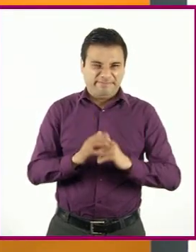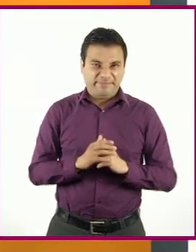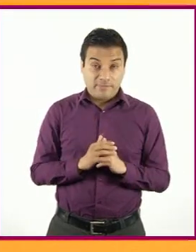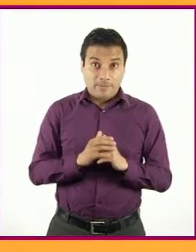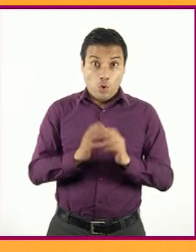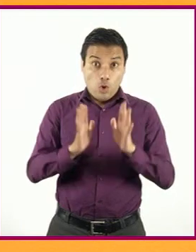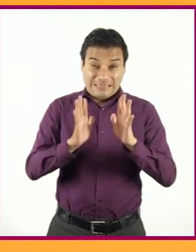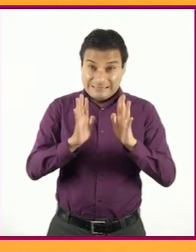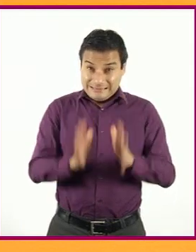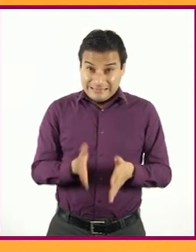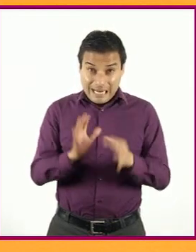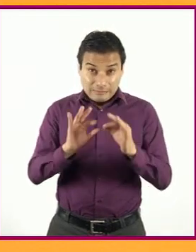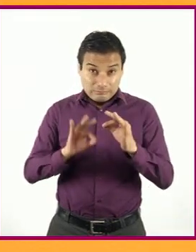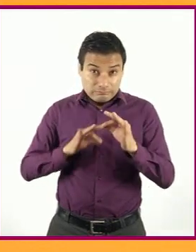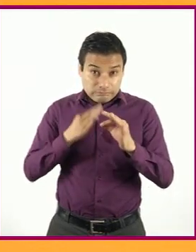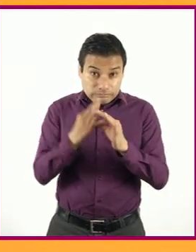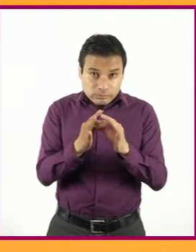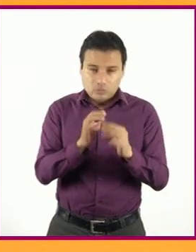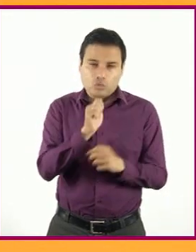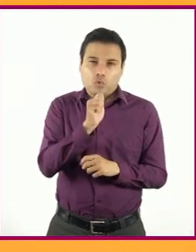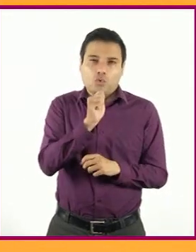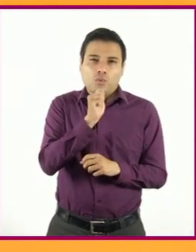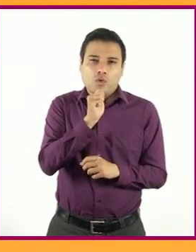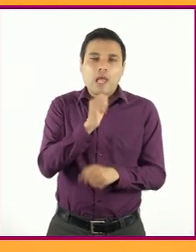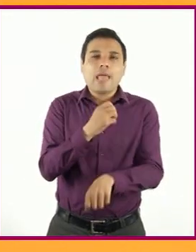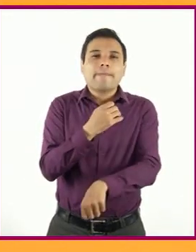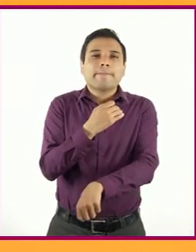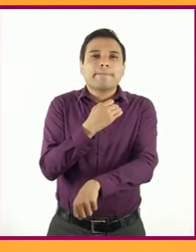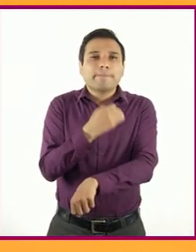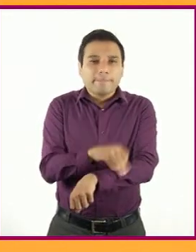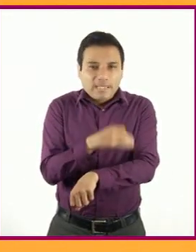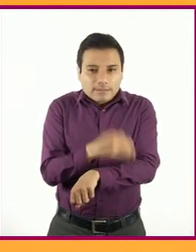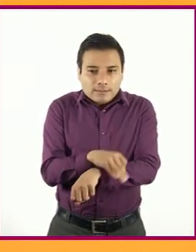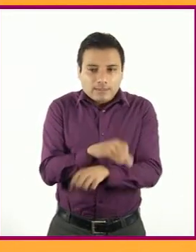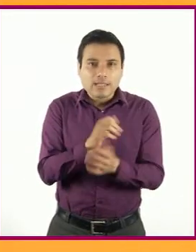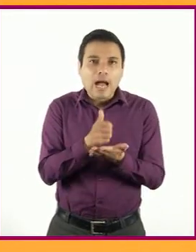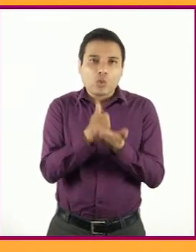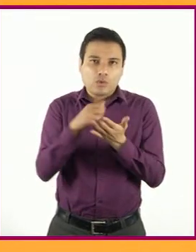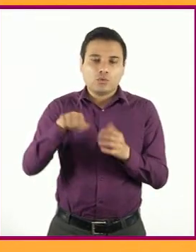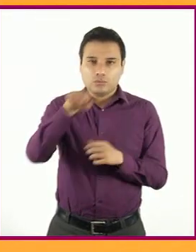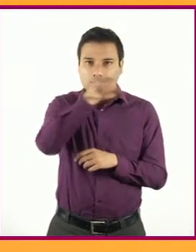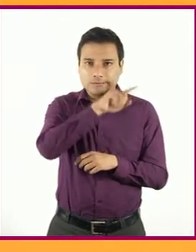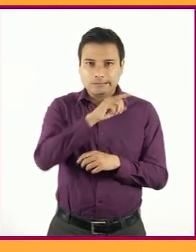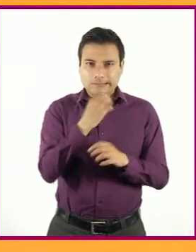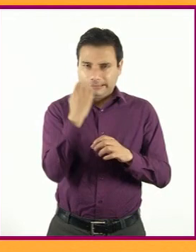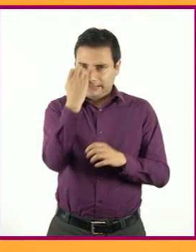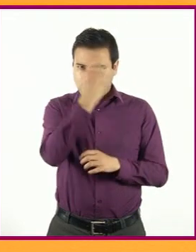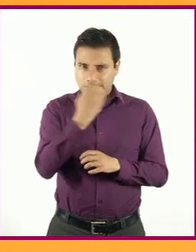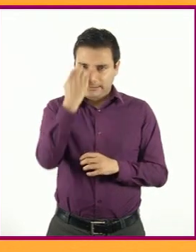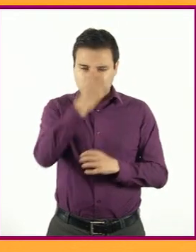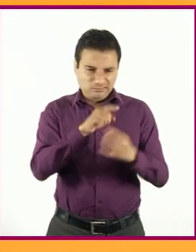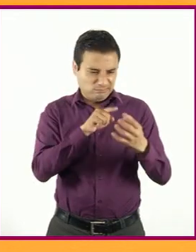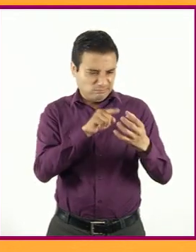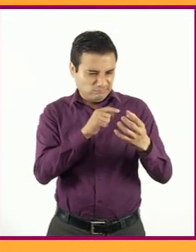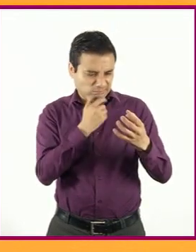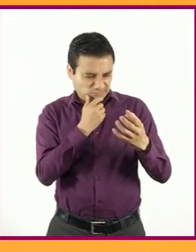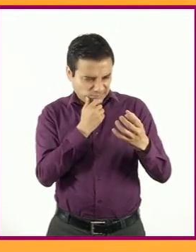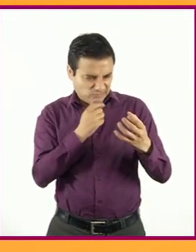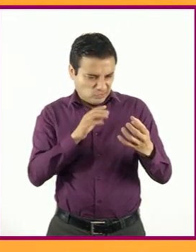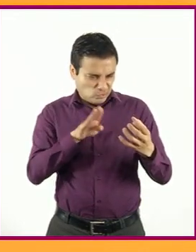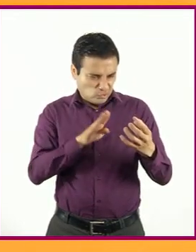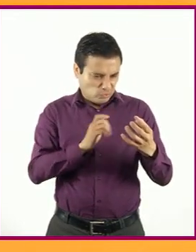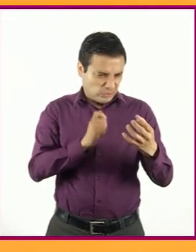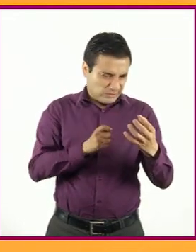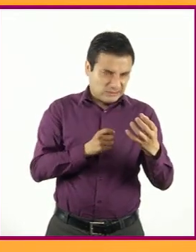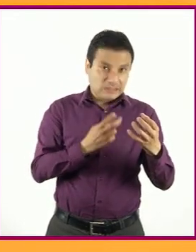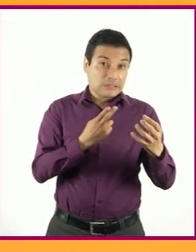Los prototipos son representaciones que sirven para analizar la interacción con el usuario o usuaria a quien va dirigido. Saber